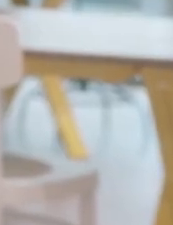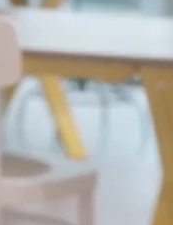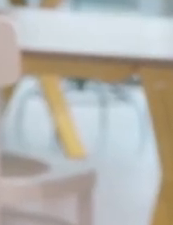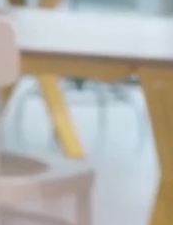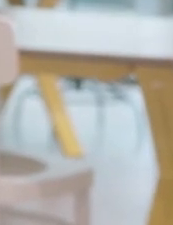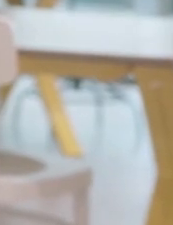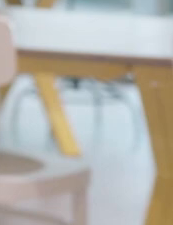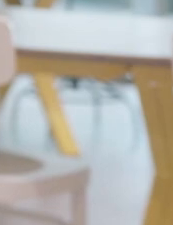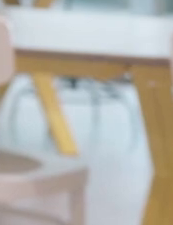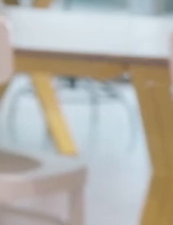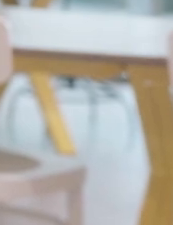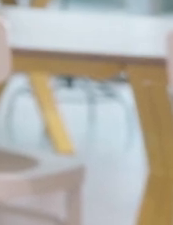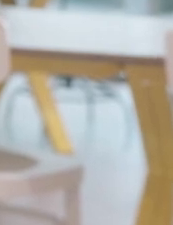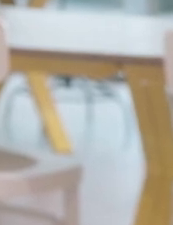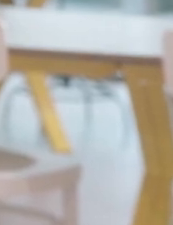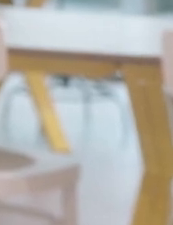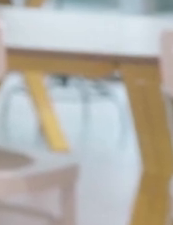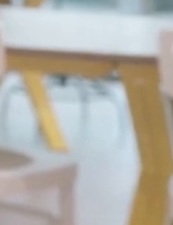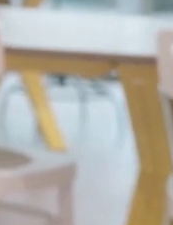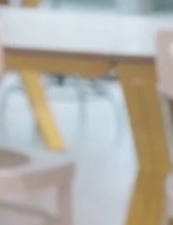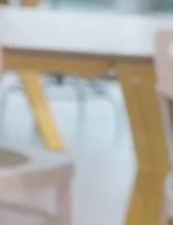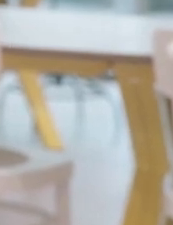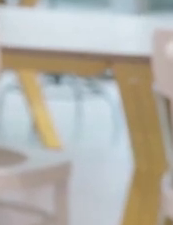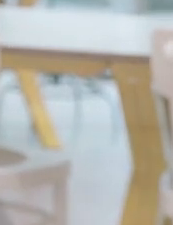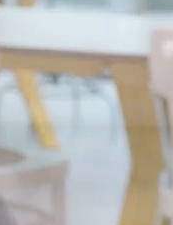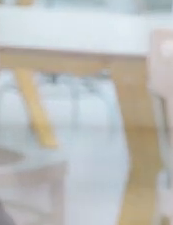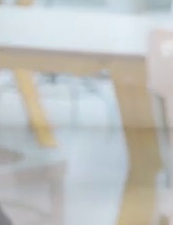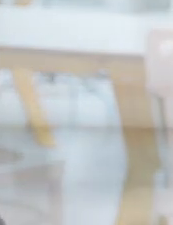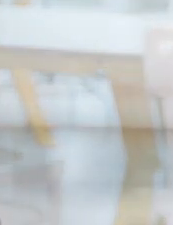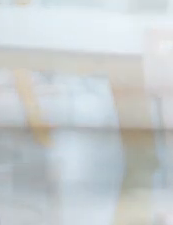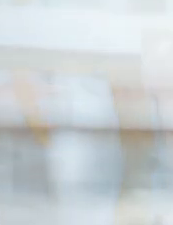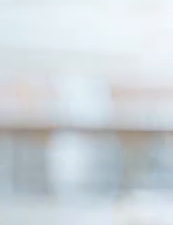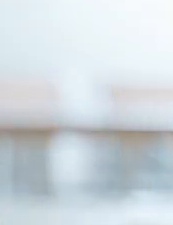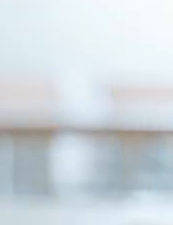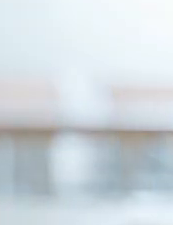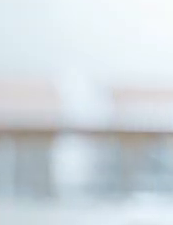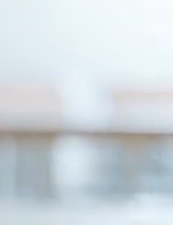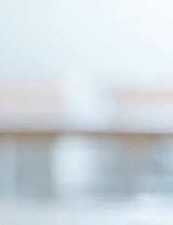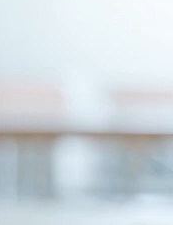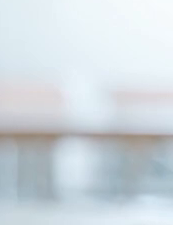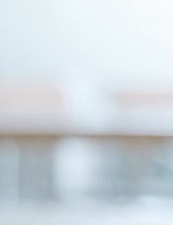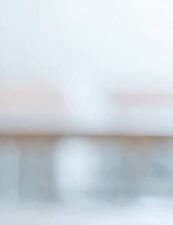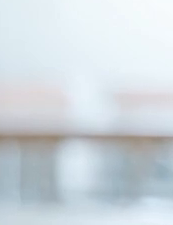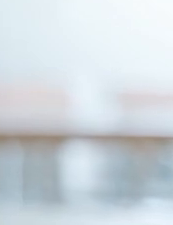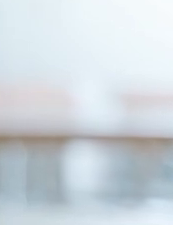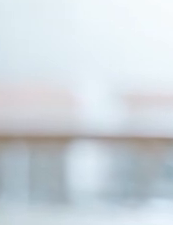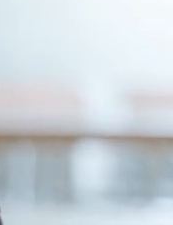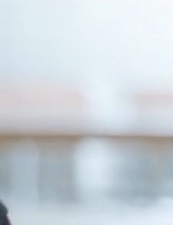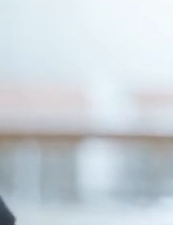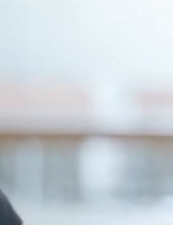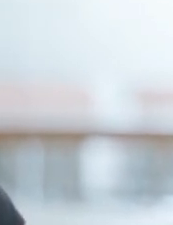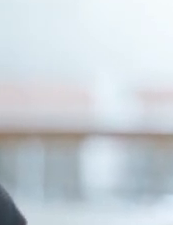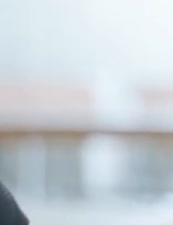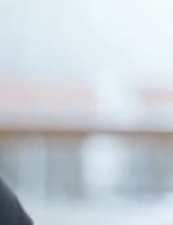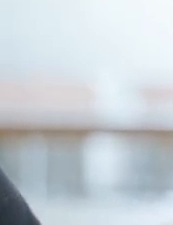fuentes, digamos, de financiación diferentes, ¿no? Tenemos los fondos de impacto creciendo, tenemos la filantropía,